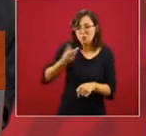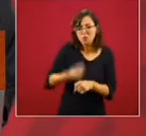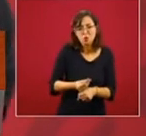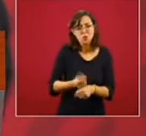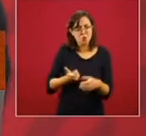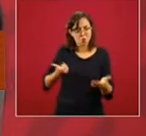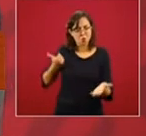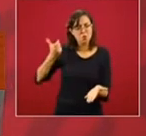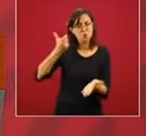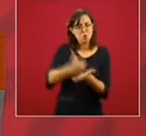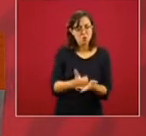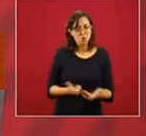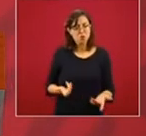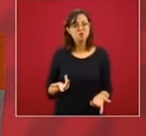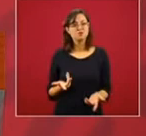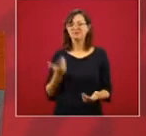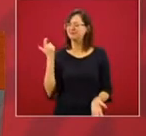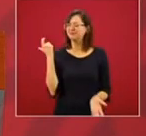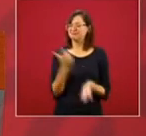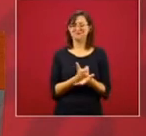incluso